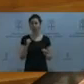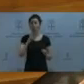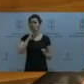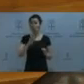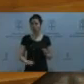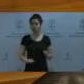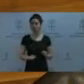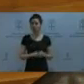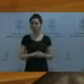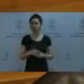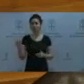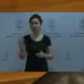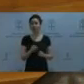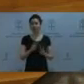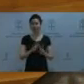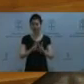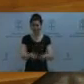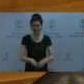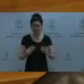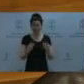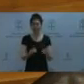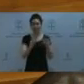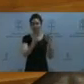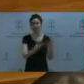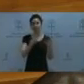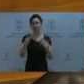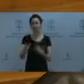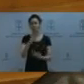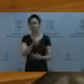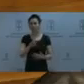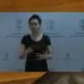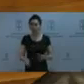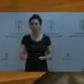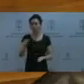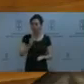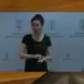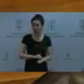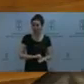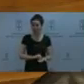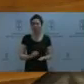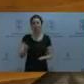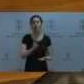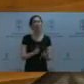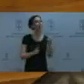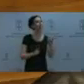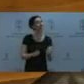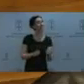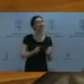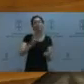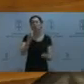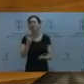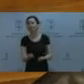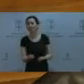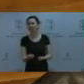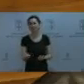en un 72%, y no un día sí u otro una punta, no, no, todos los días de media